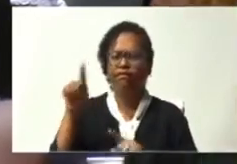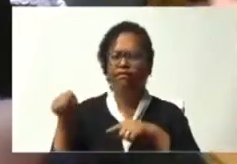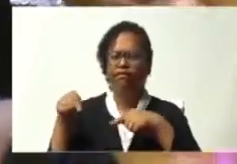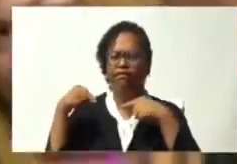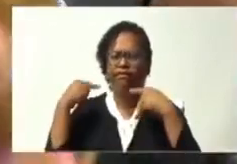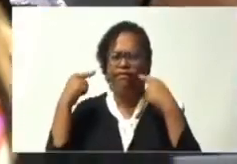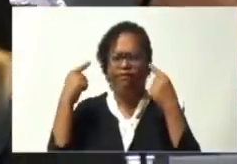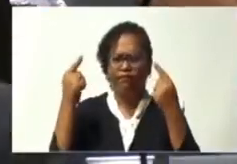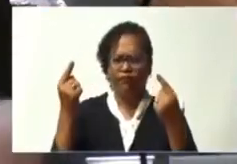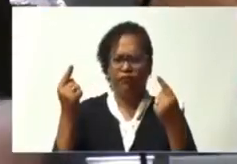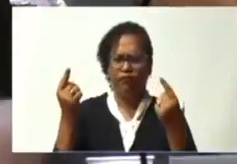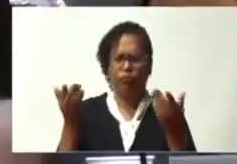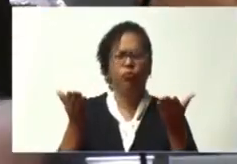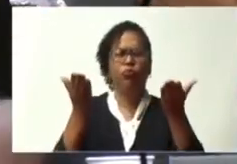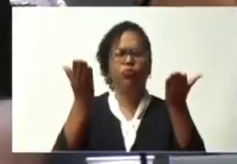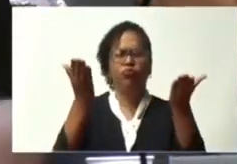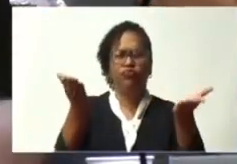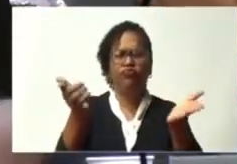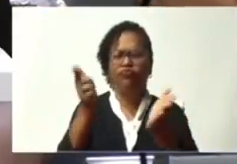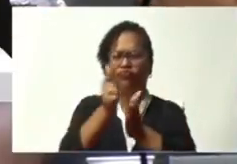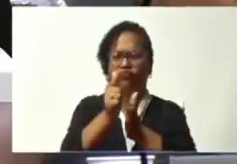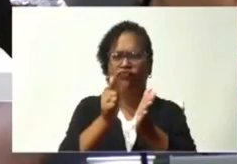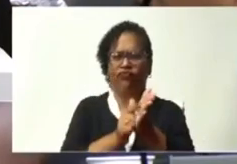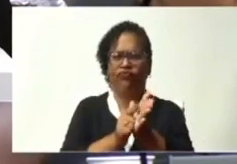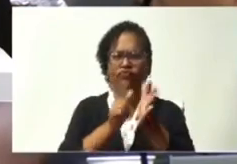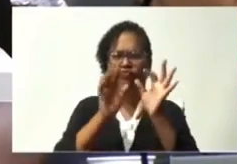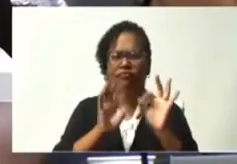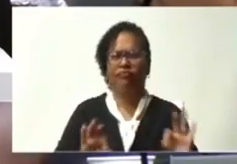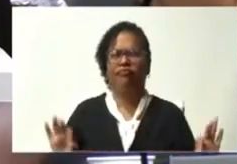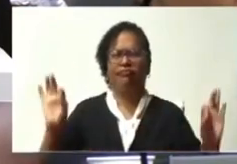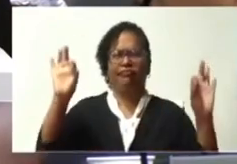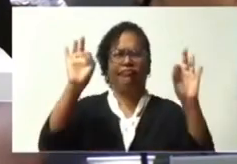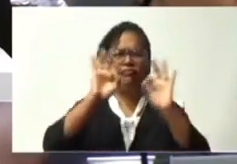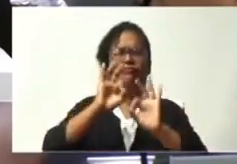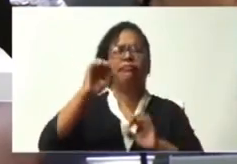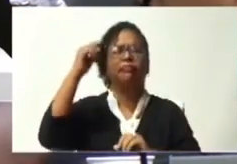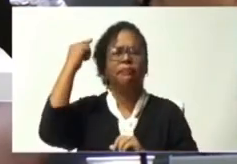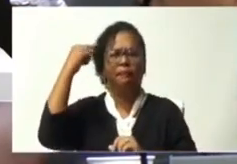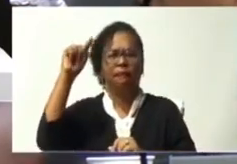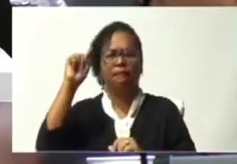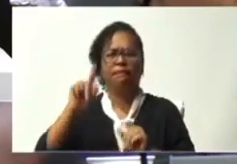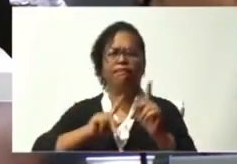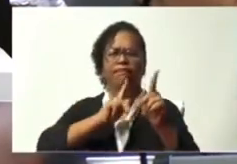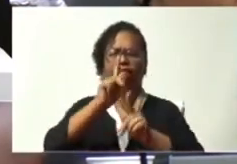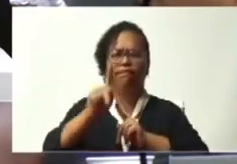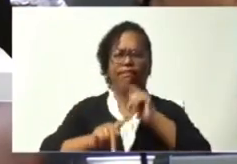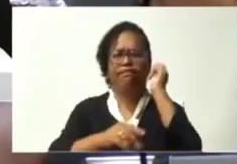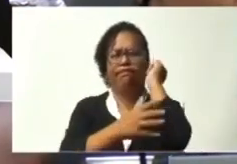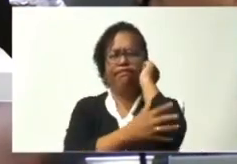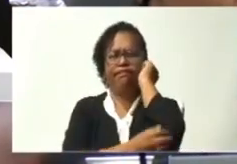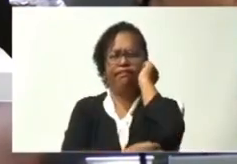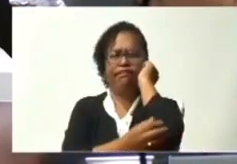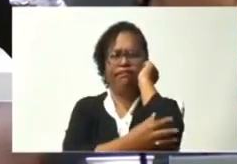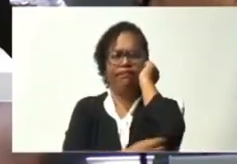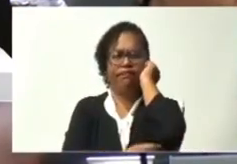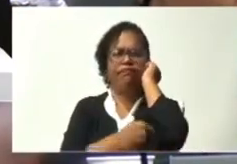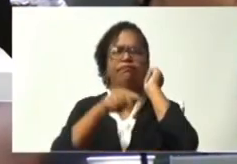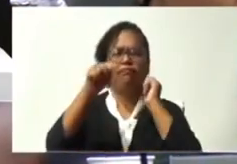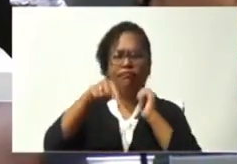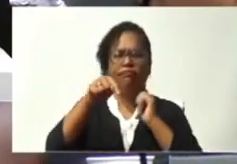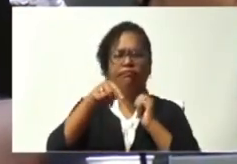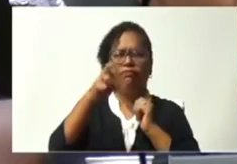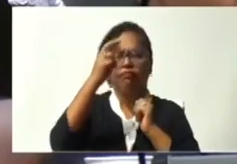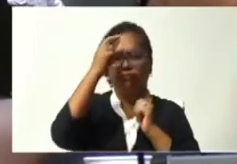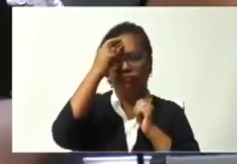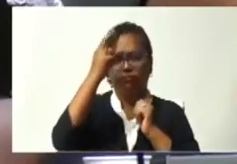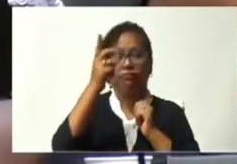para la clase pobre en nuestro país en la virgeato le ha sacado a